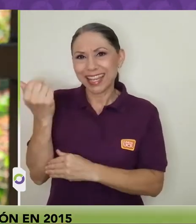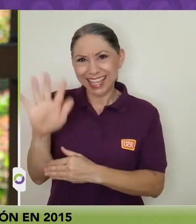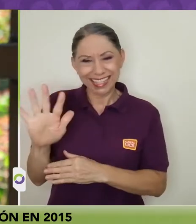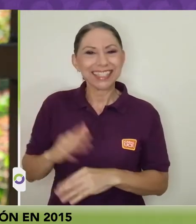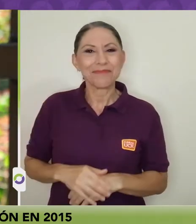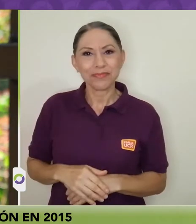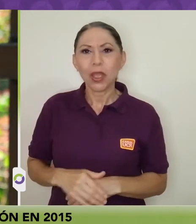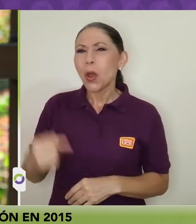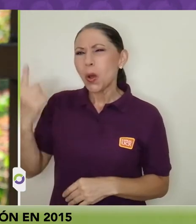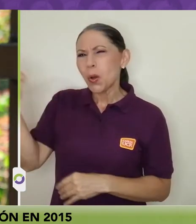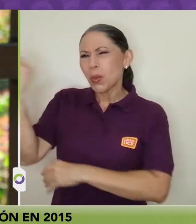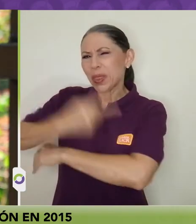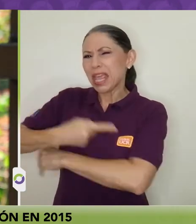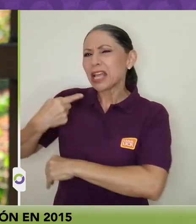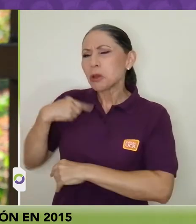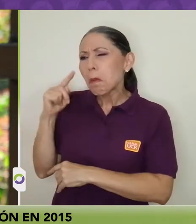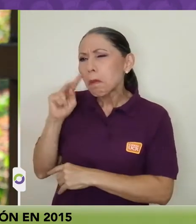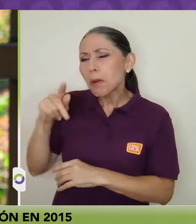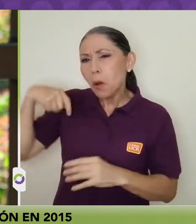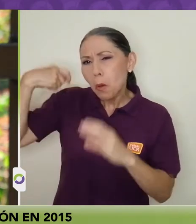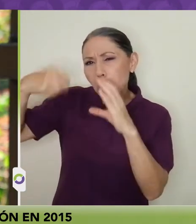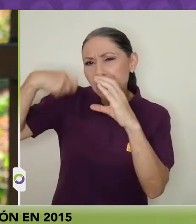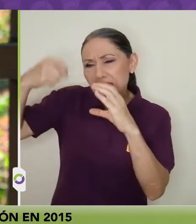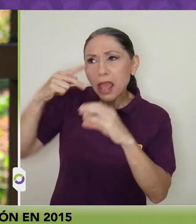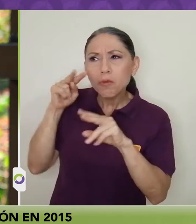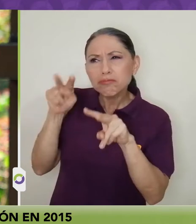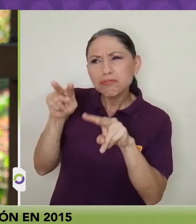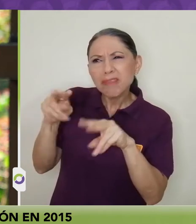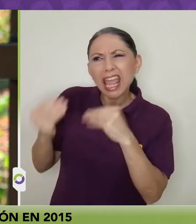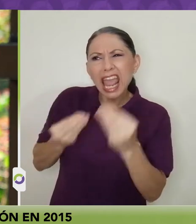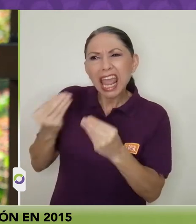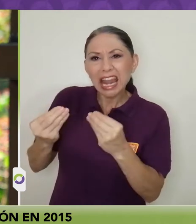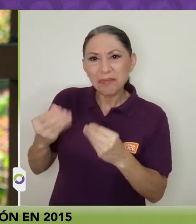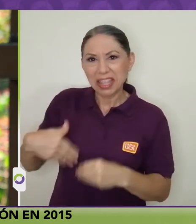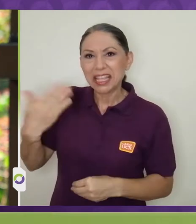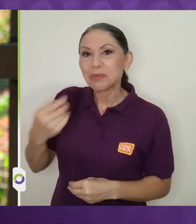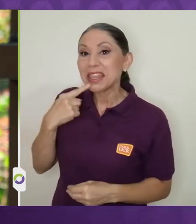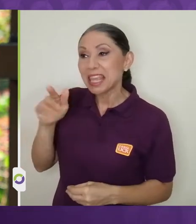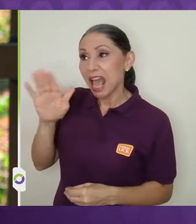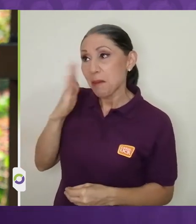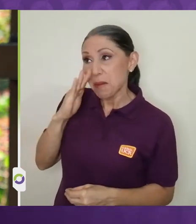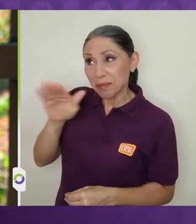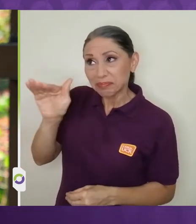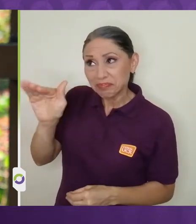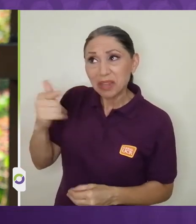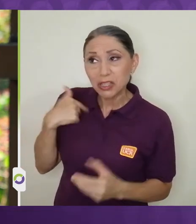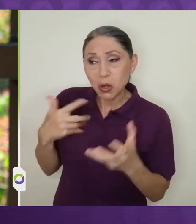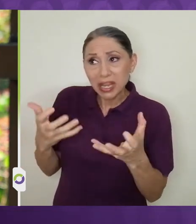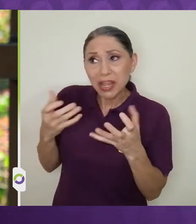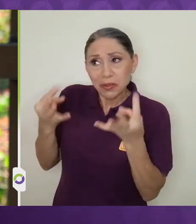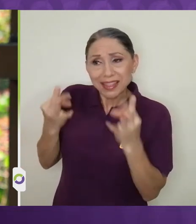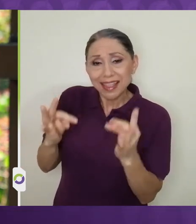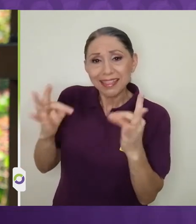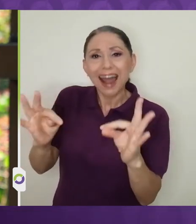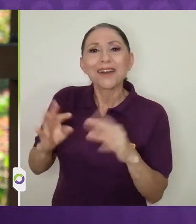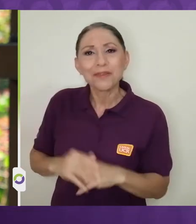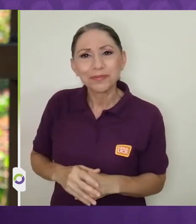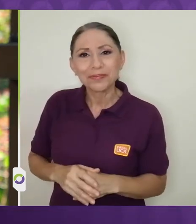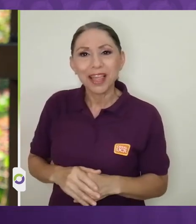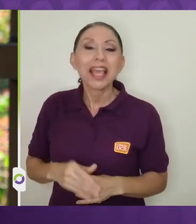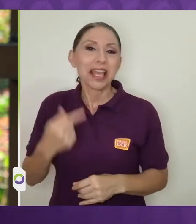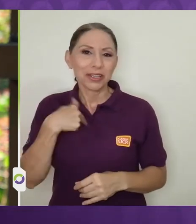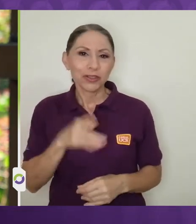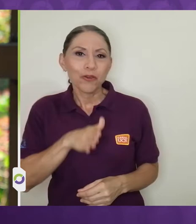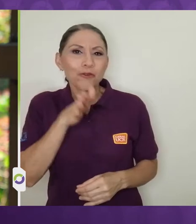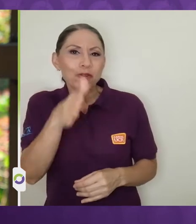día busqué un video a ver qué era y ya después le dije a mi mamá, como, quiero intentarlo, a ver. Y fui